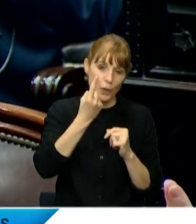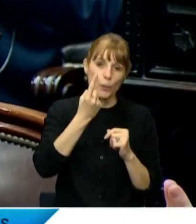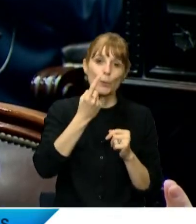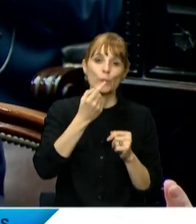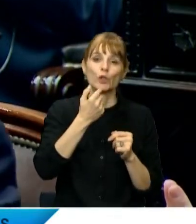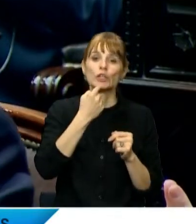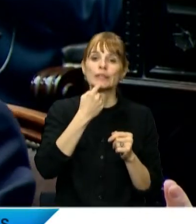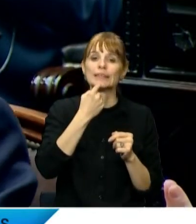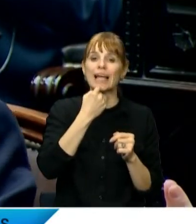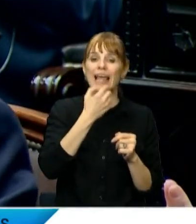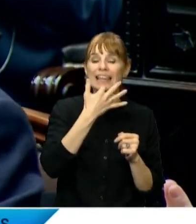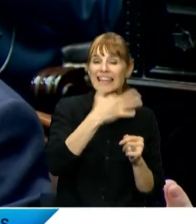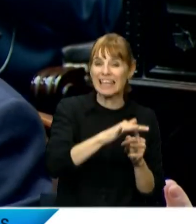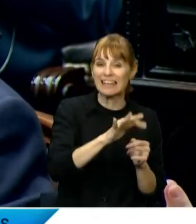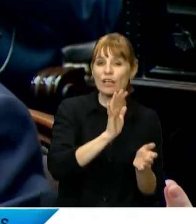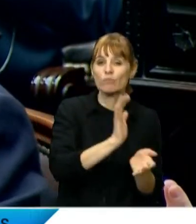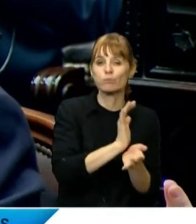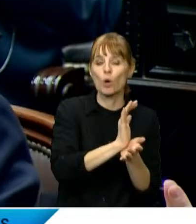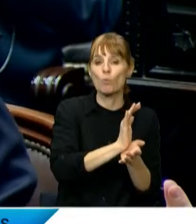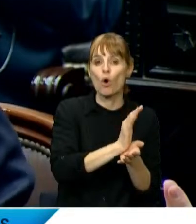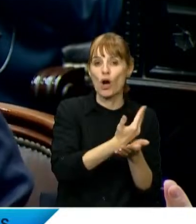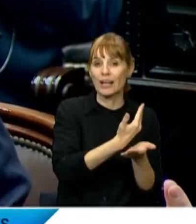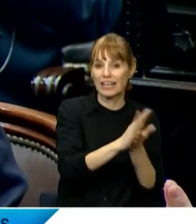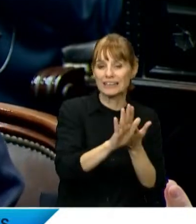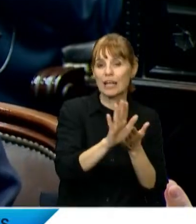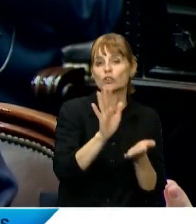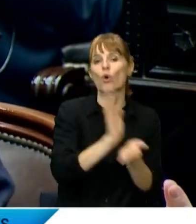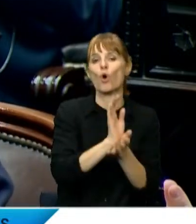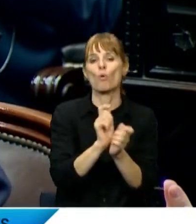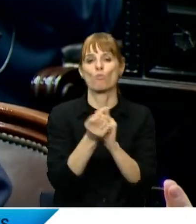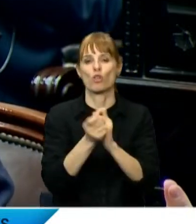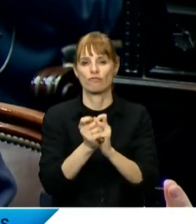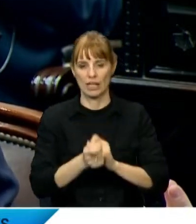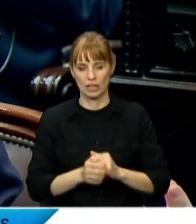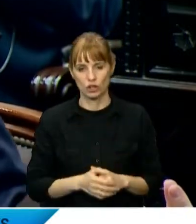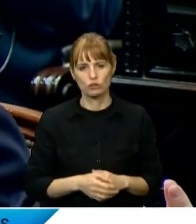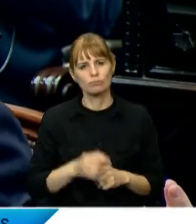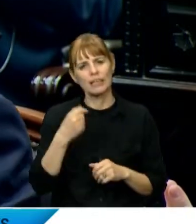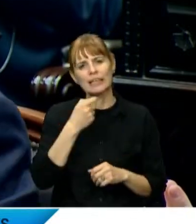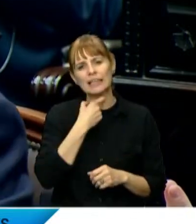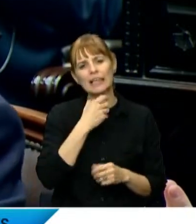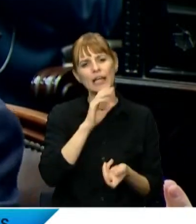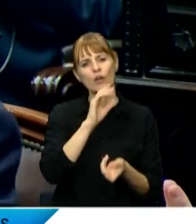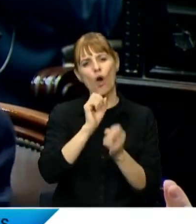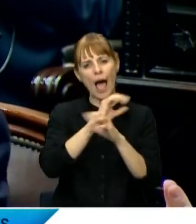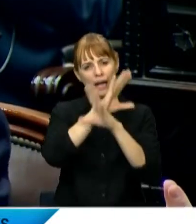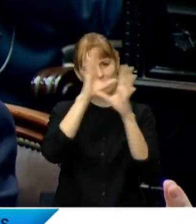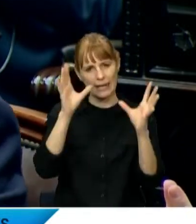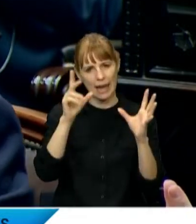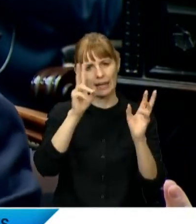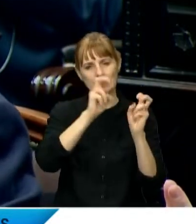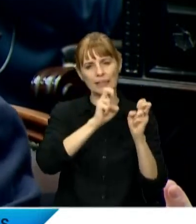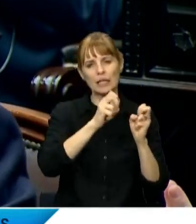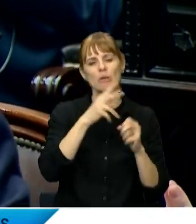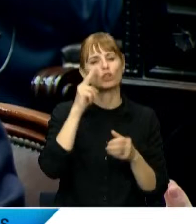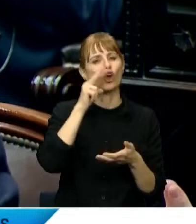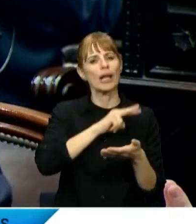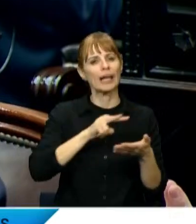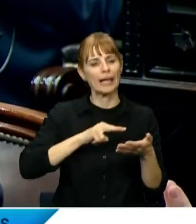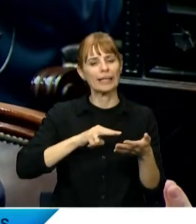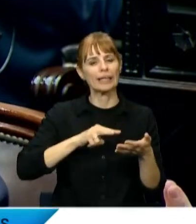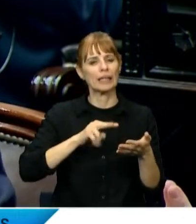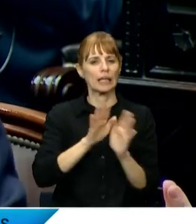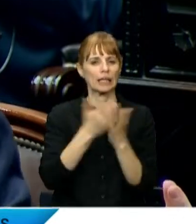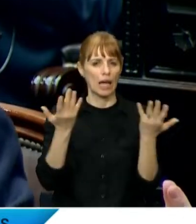como modificación al contenido de la norma. Por lo tanto, quiero aclararlo este tema porque ayer leí en un diario de gran